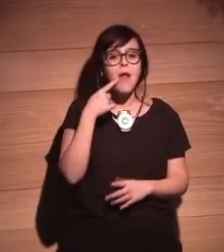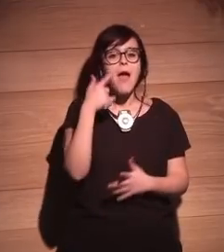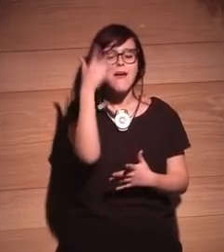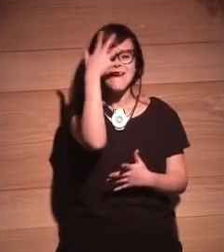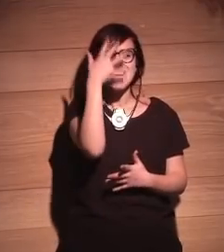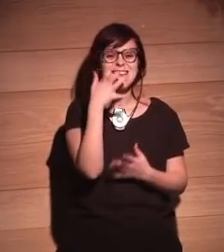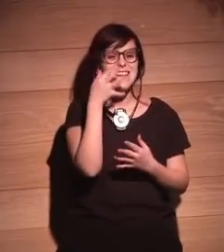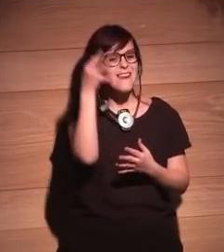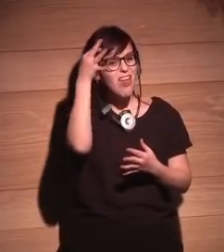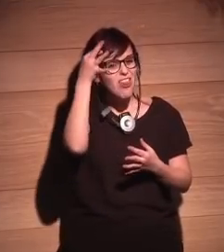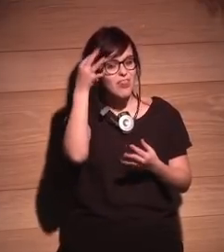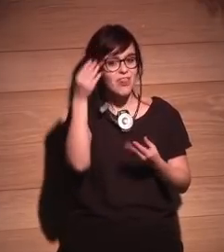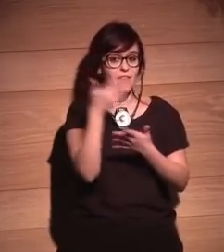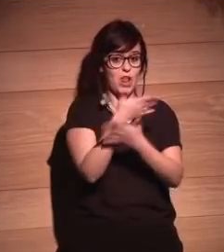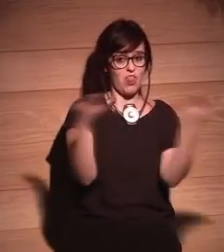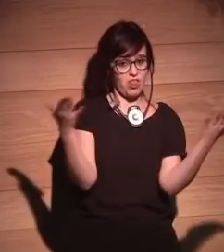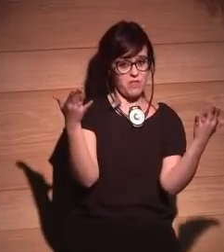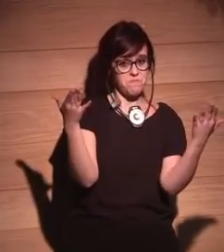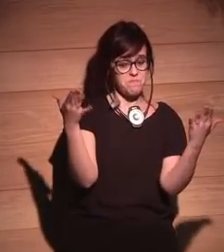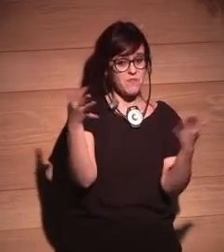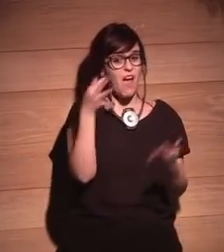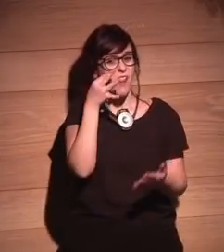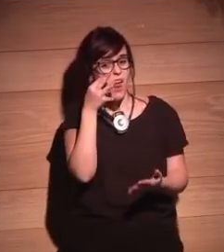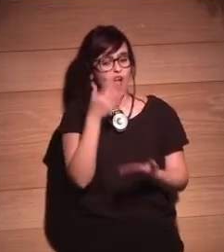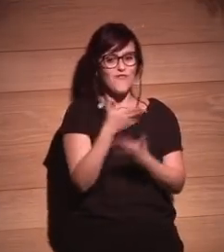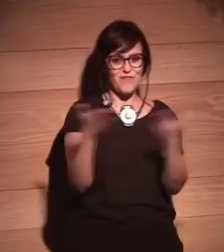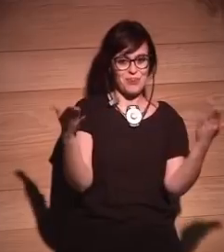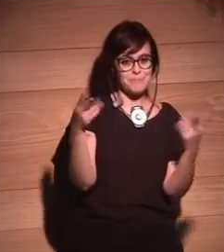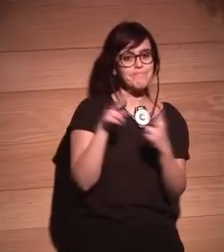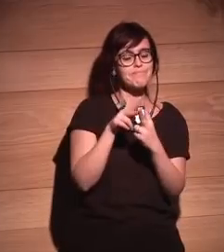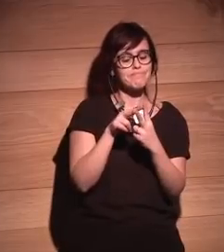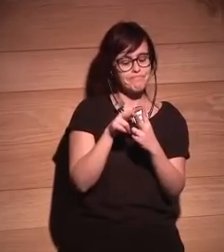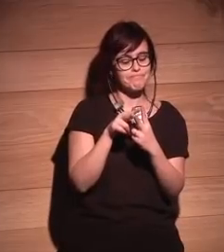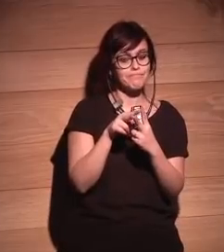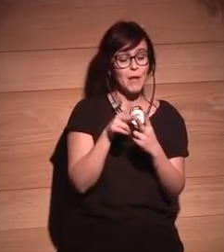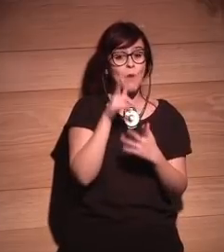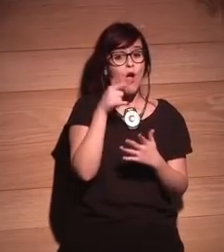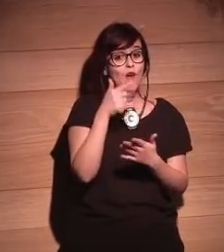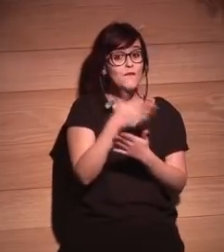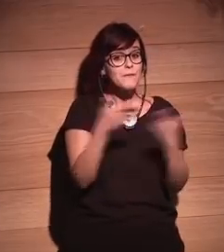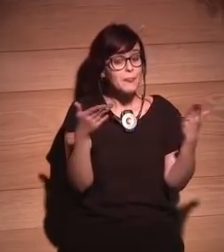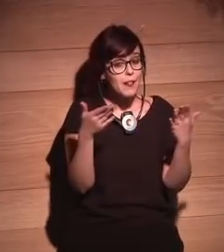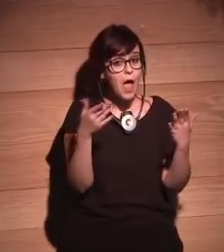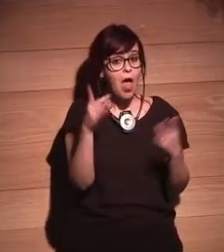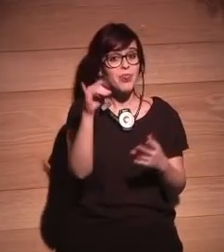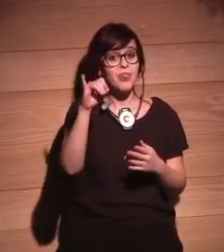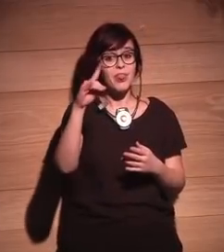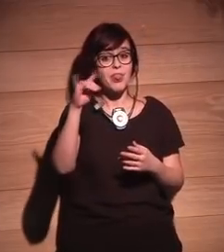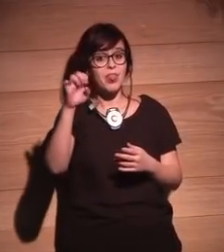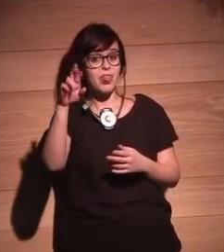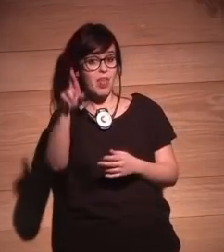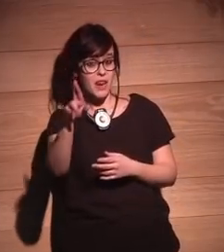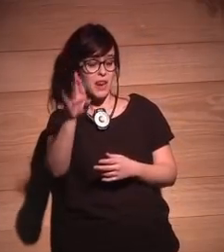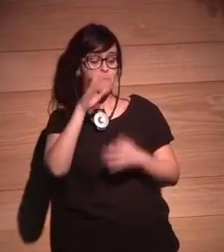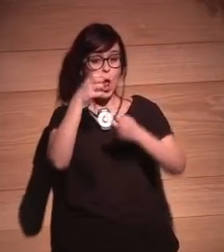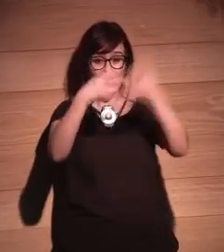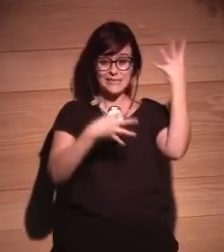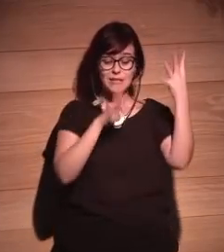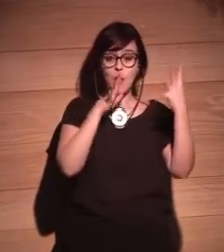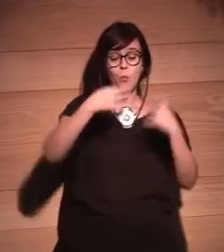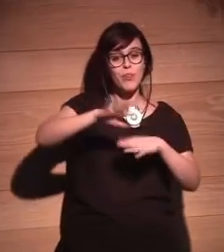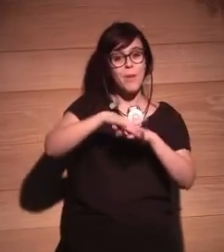credibilidad y la confianza. Y efectivamente en la confianza, yo creo que a Didier se le ha olvidado que en esa lista en la que podemos estar